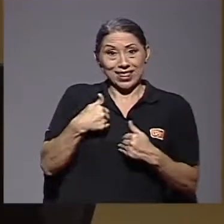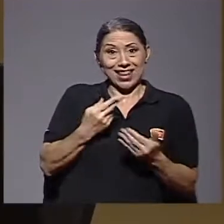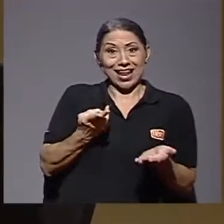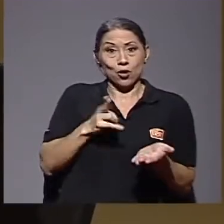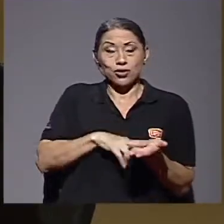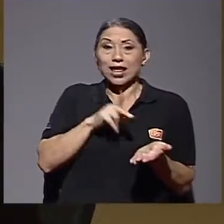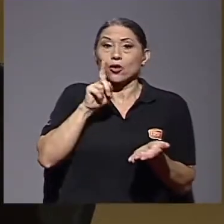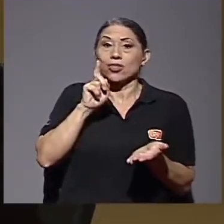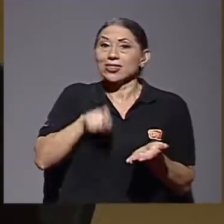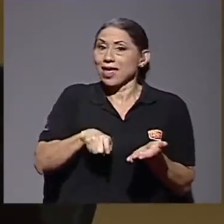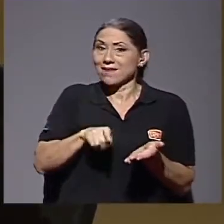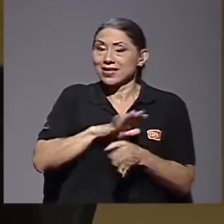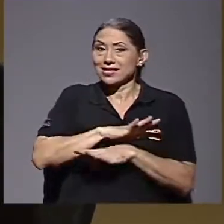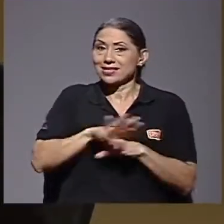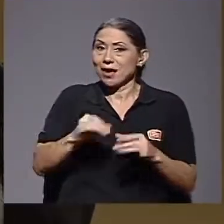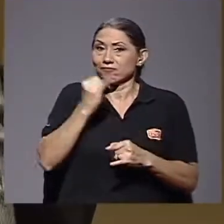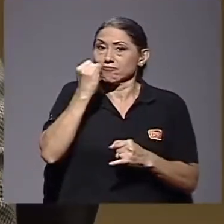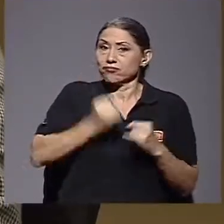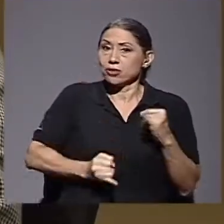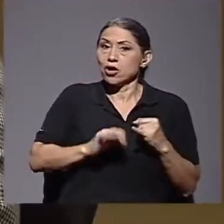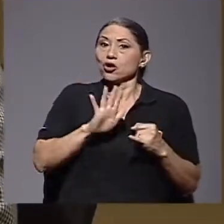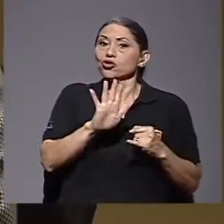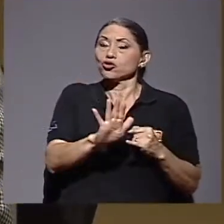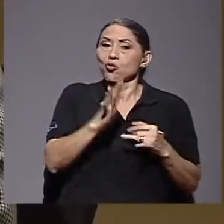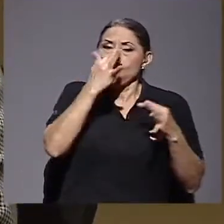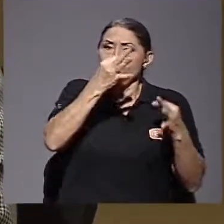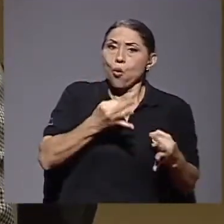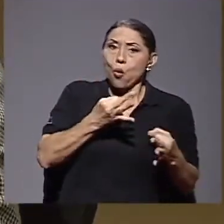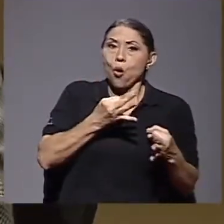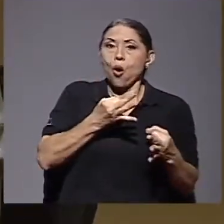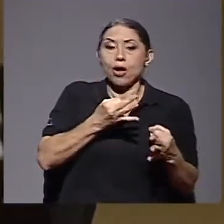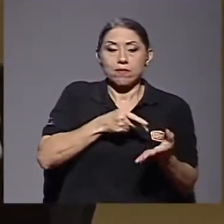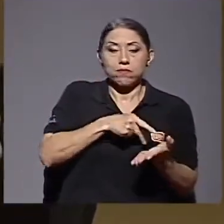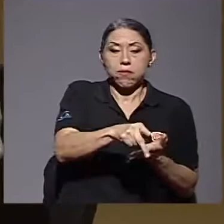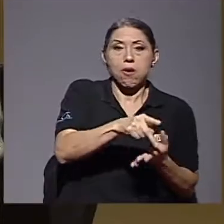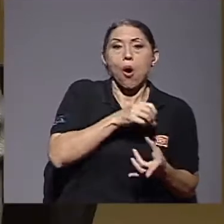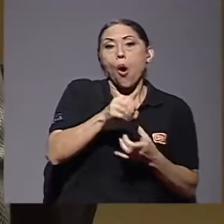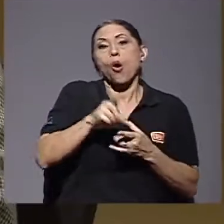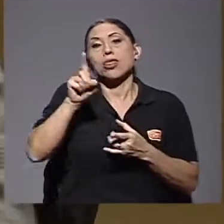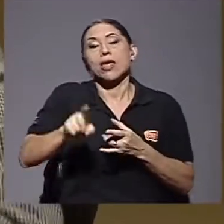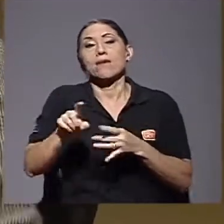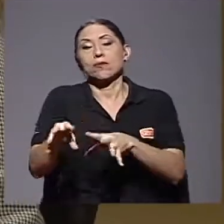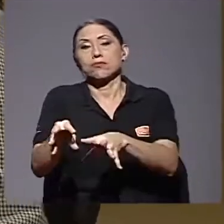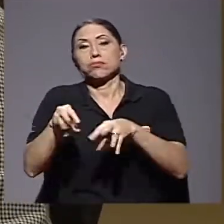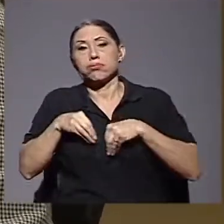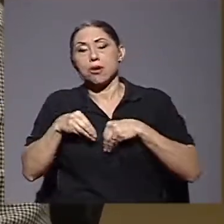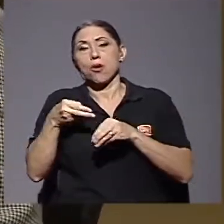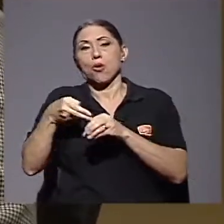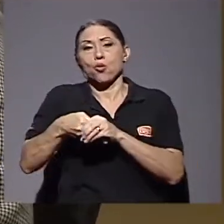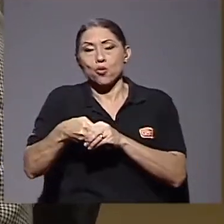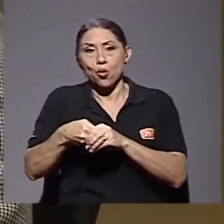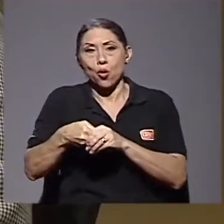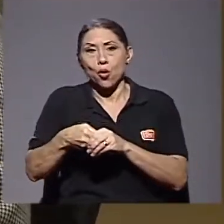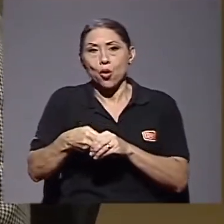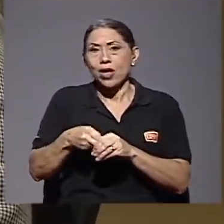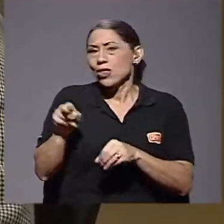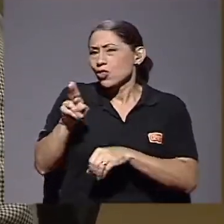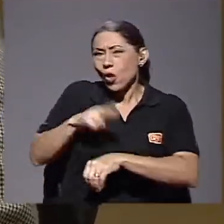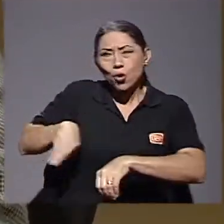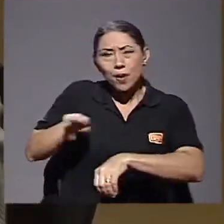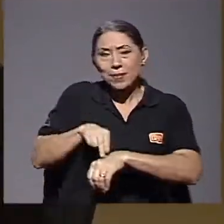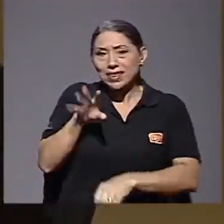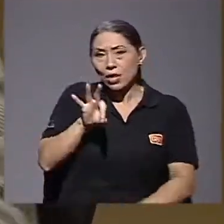tienen que liquidar su posición o tienen que tomar posición del crudo. Normalmente, como mencioné, 99% de